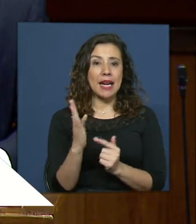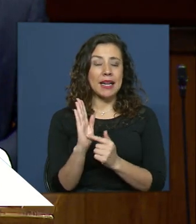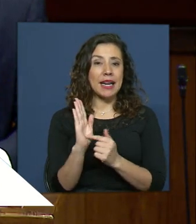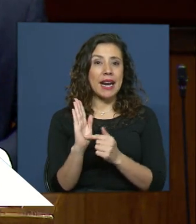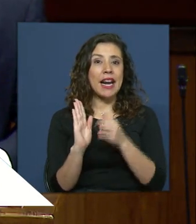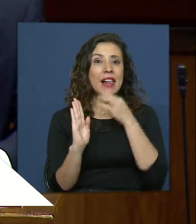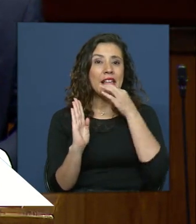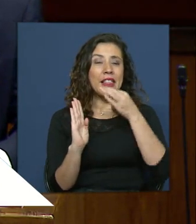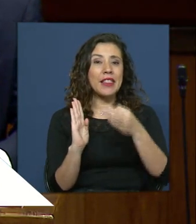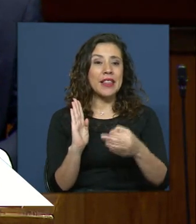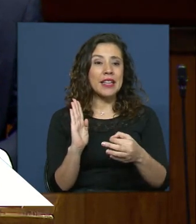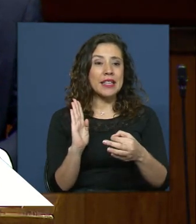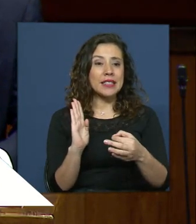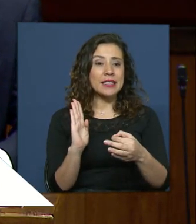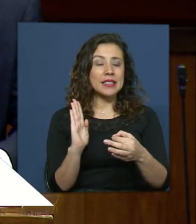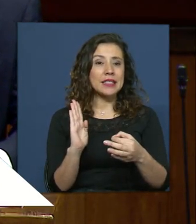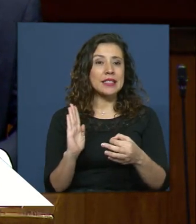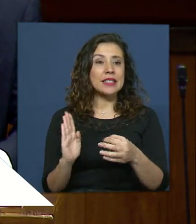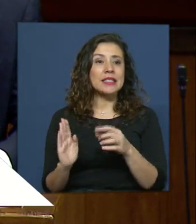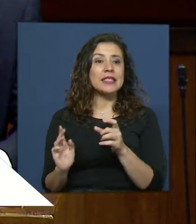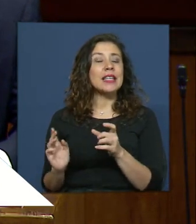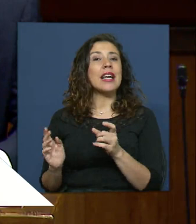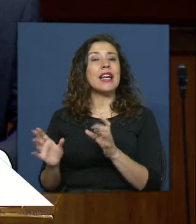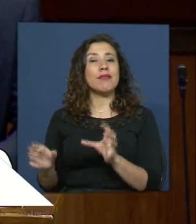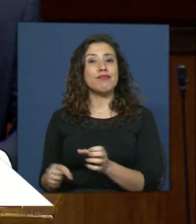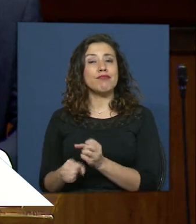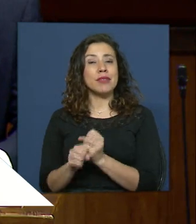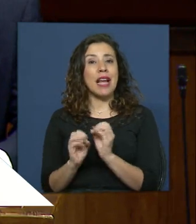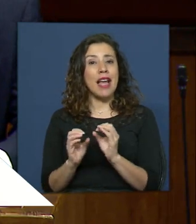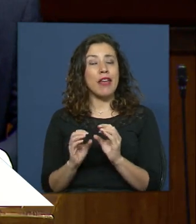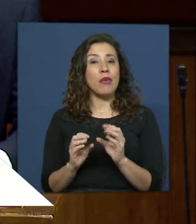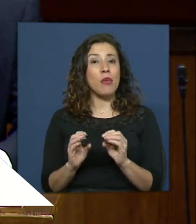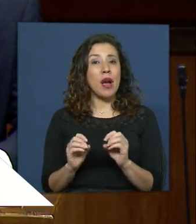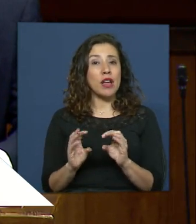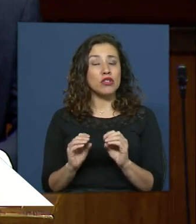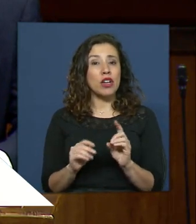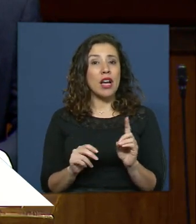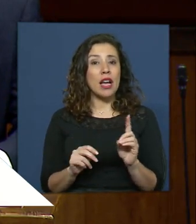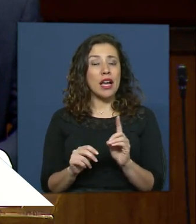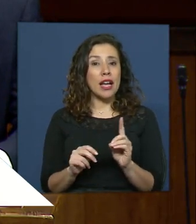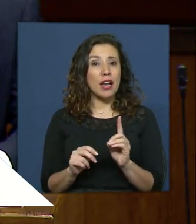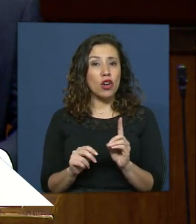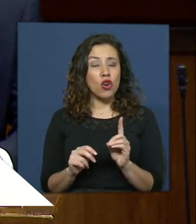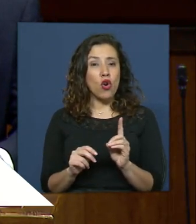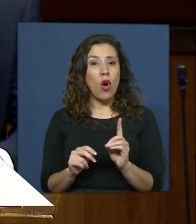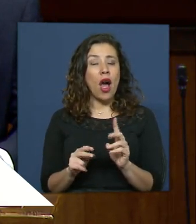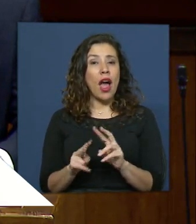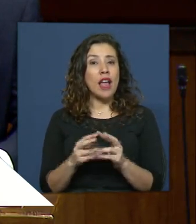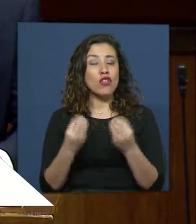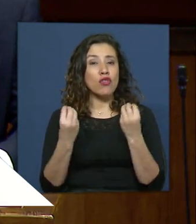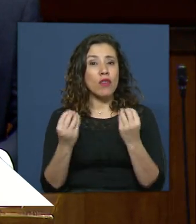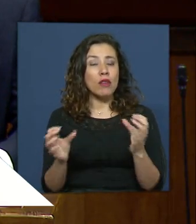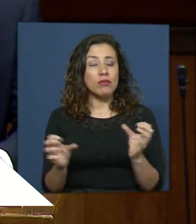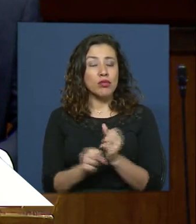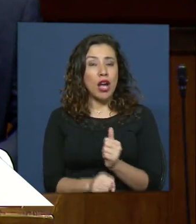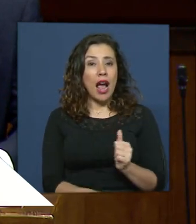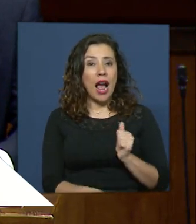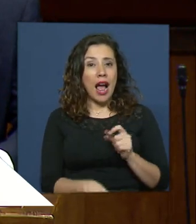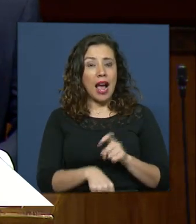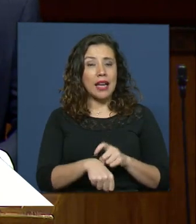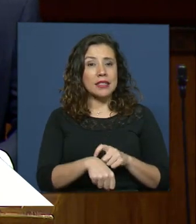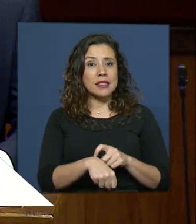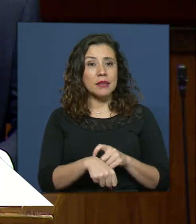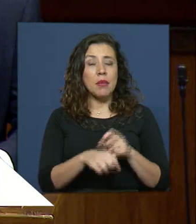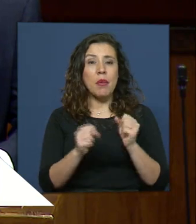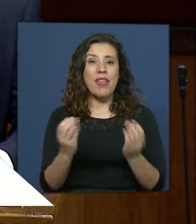señala que los sostenedores educacionales que no hayan ejercido oportunamente la facultad